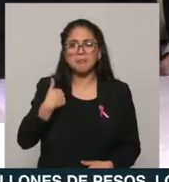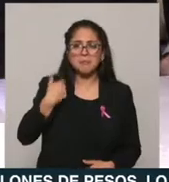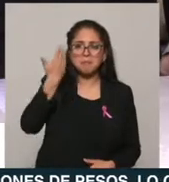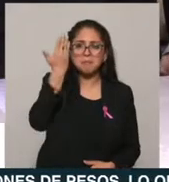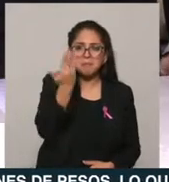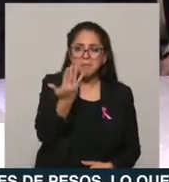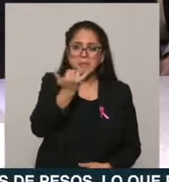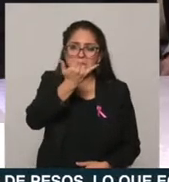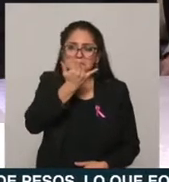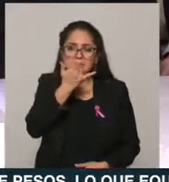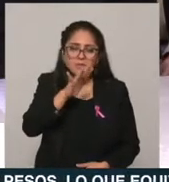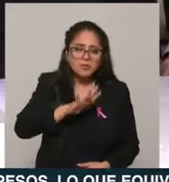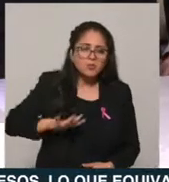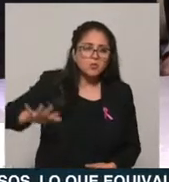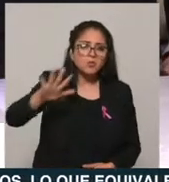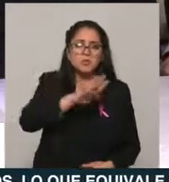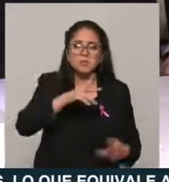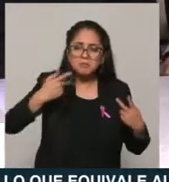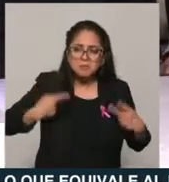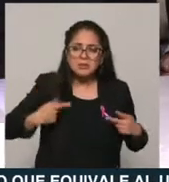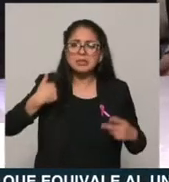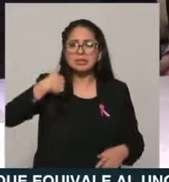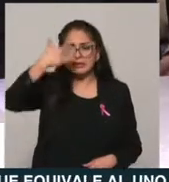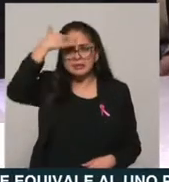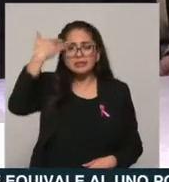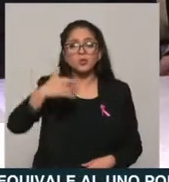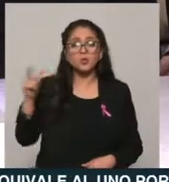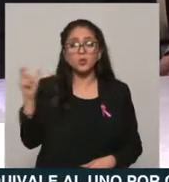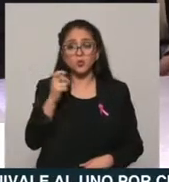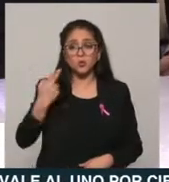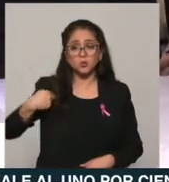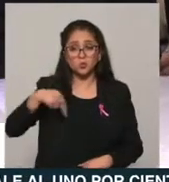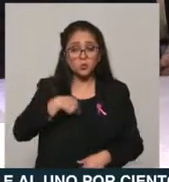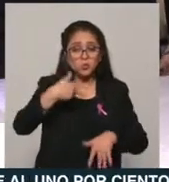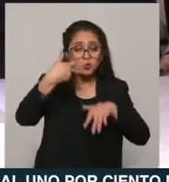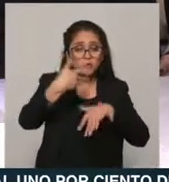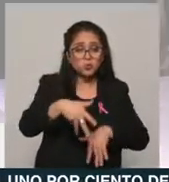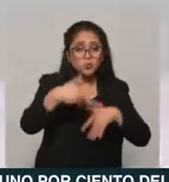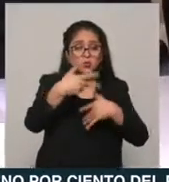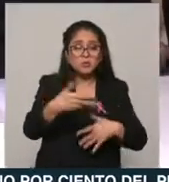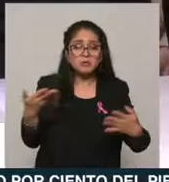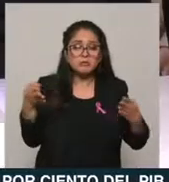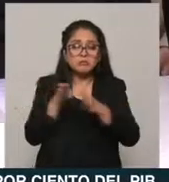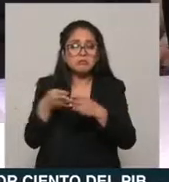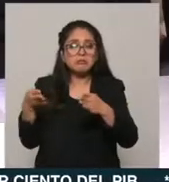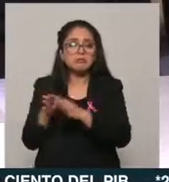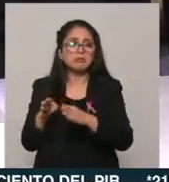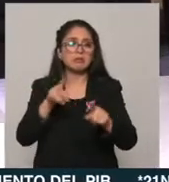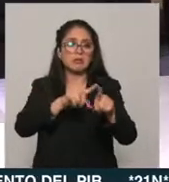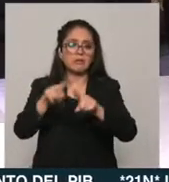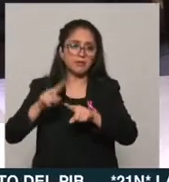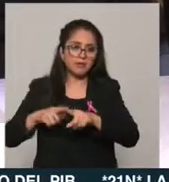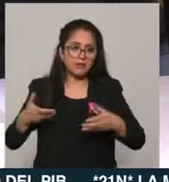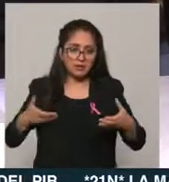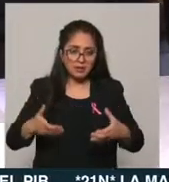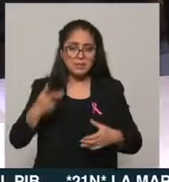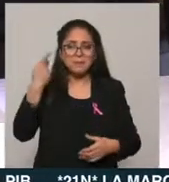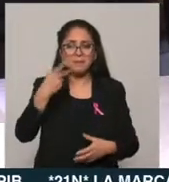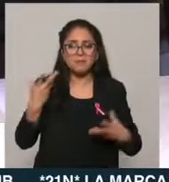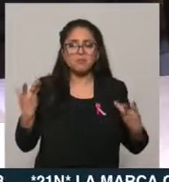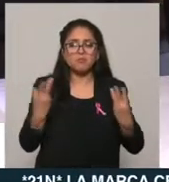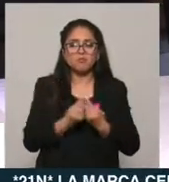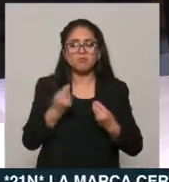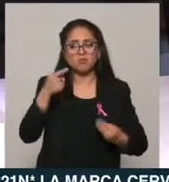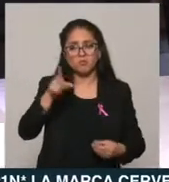ciudadanía que estamos conscientes del efecto que representa una movilización. Por parte del Consejo Directivo,